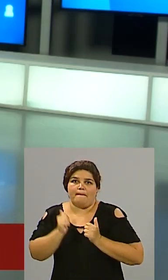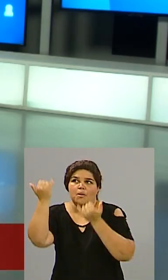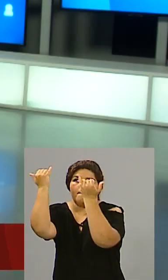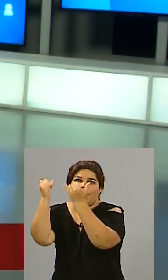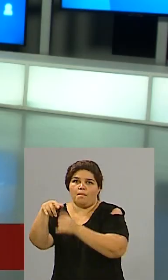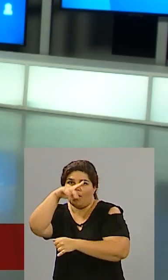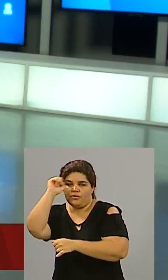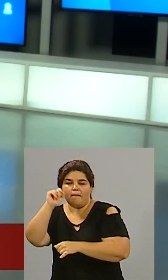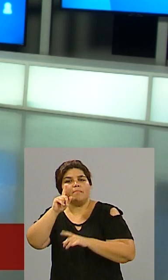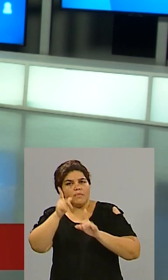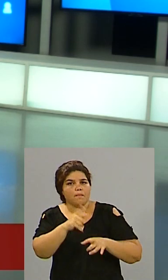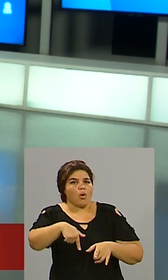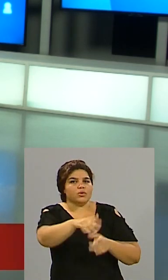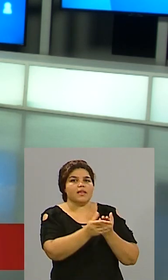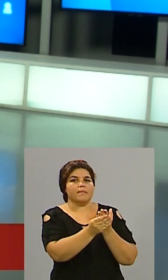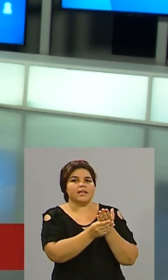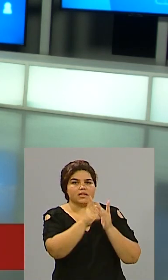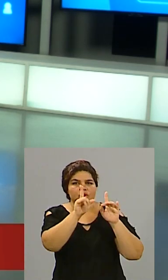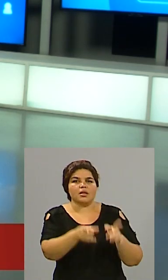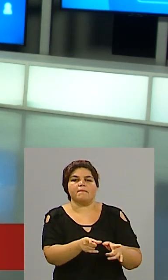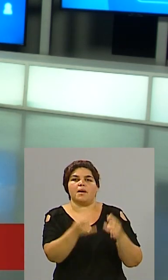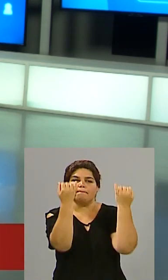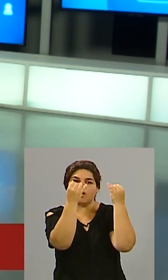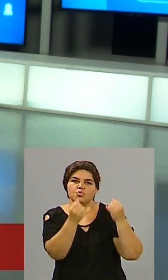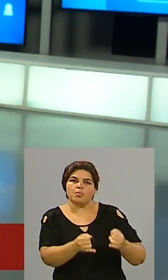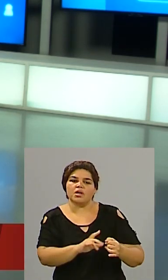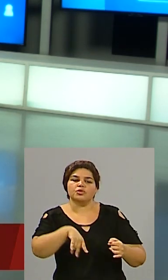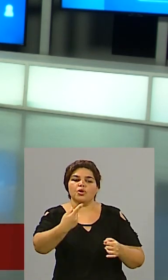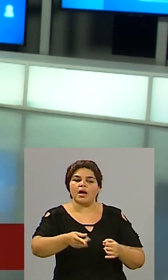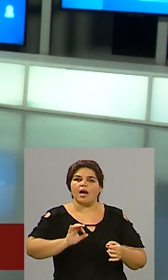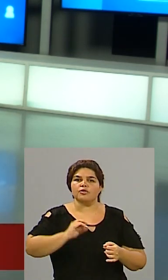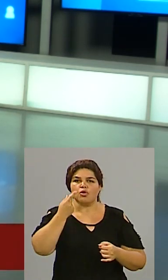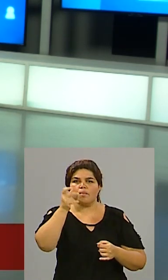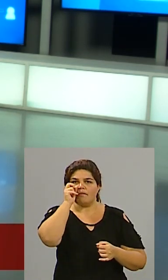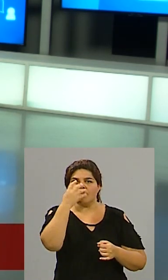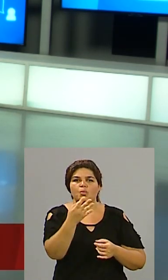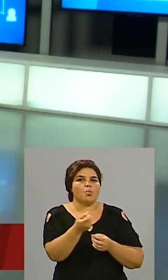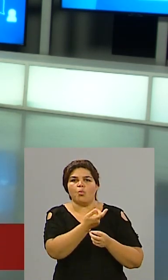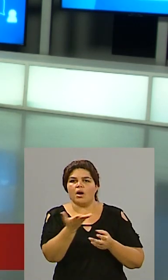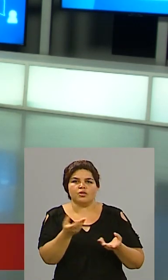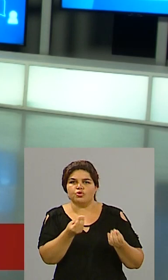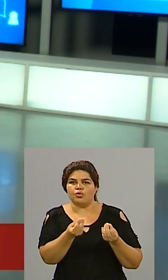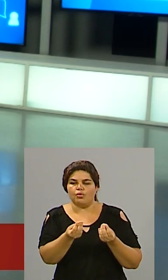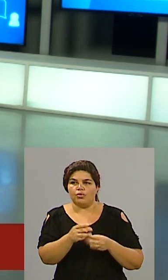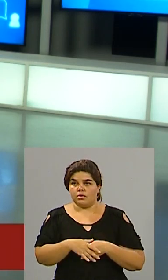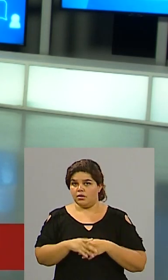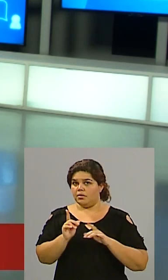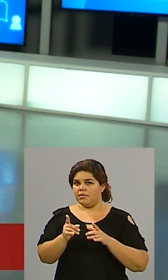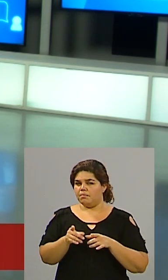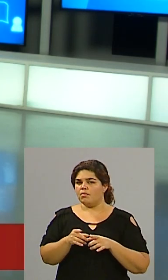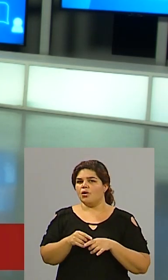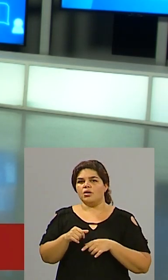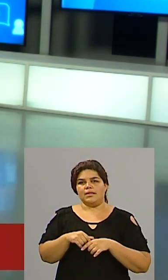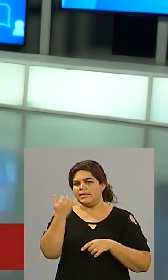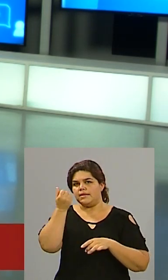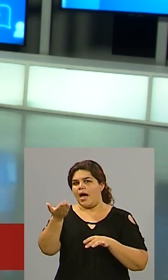2024? ¿Cuál es el panorama que vos te encontrás, Mercedes? Bueno, el presupuesto fue el que aprobamos. Seguridad es un